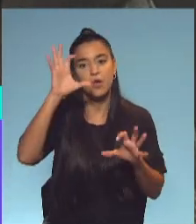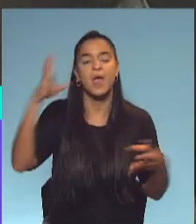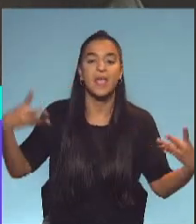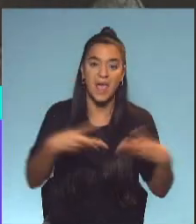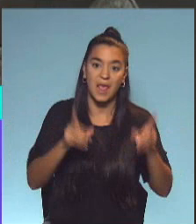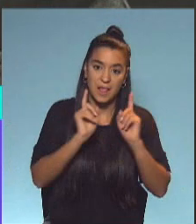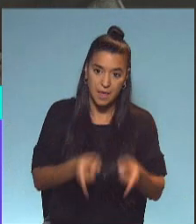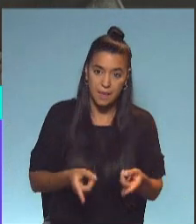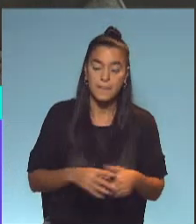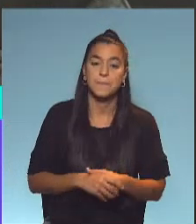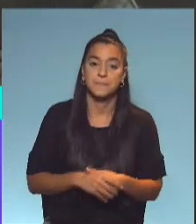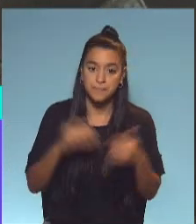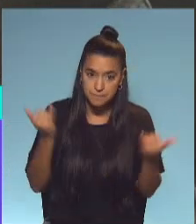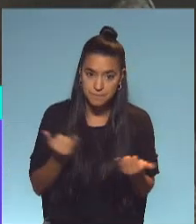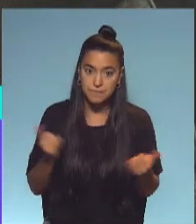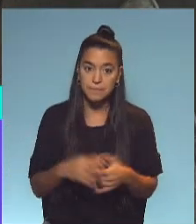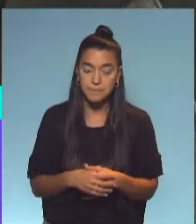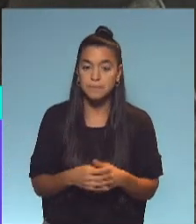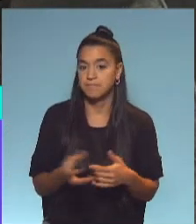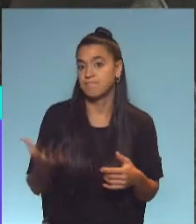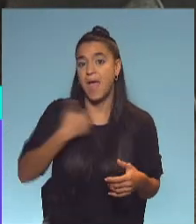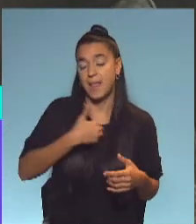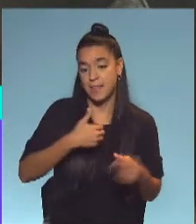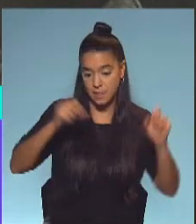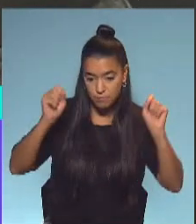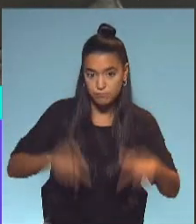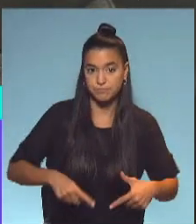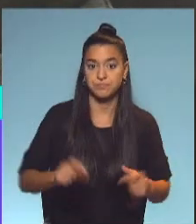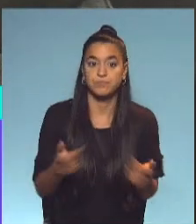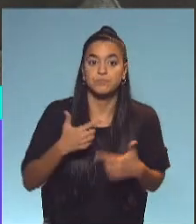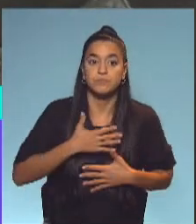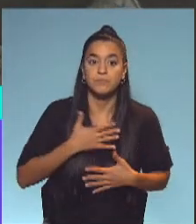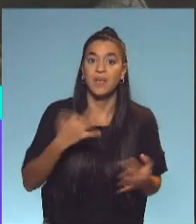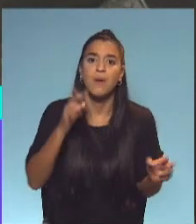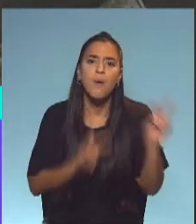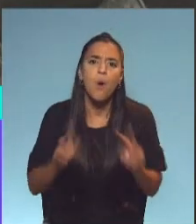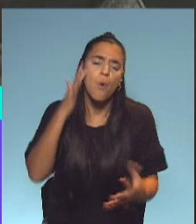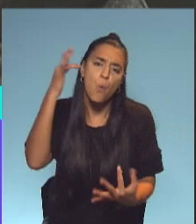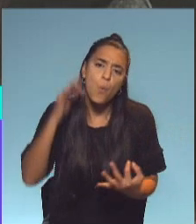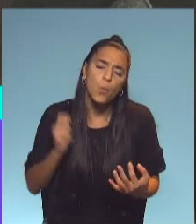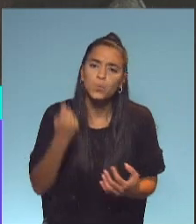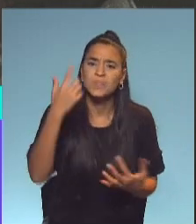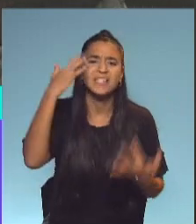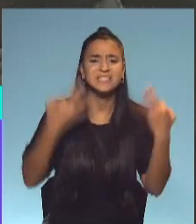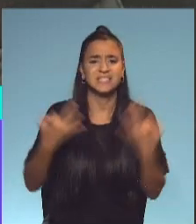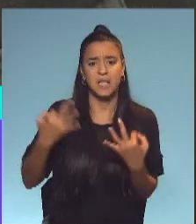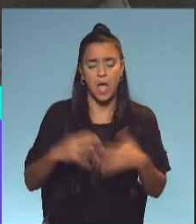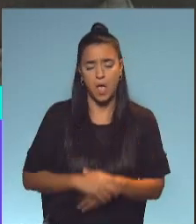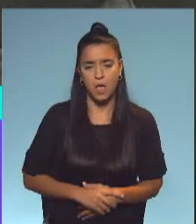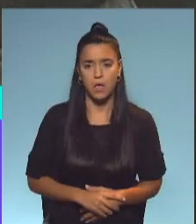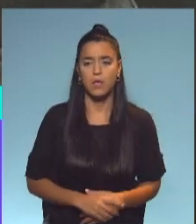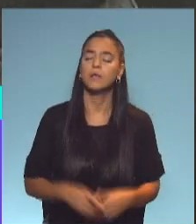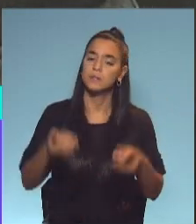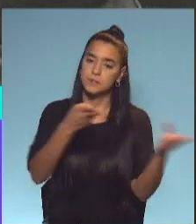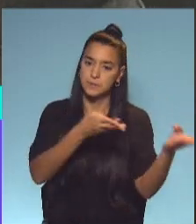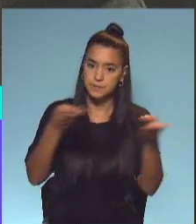se vivió y que forma parte de los argentinos y tenemos que buscar justicia urgente. Silvio, te dejamos